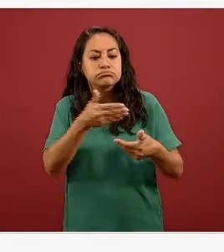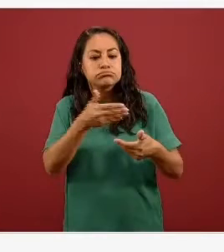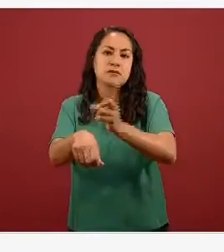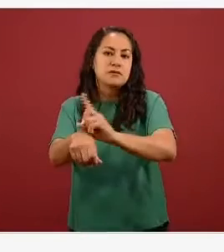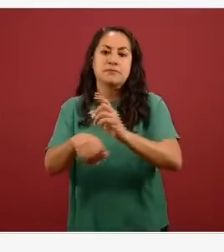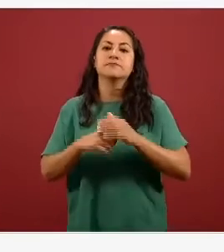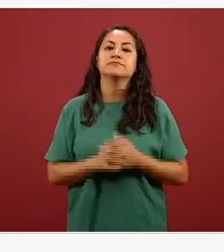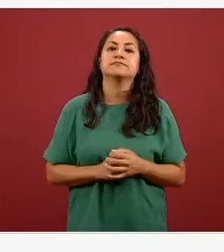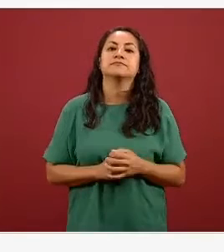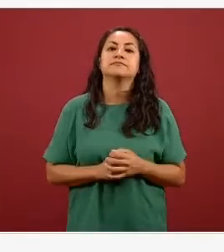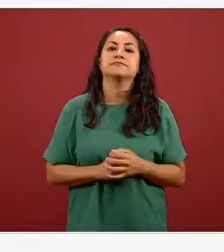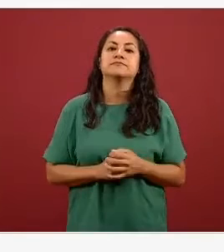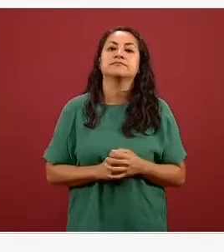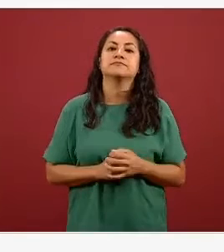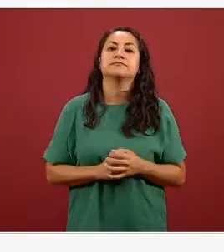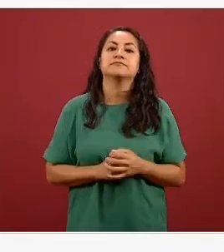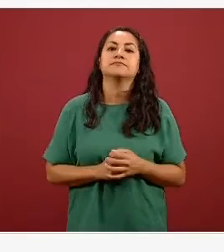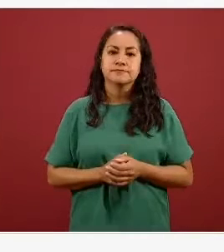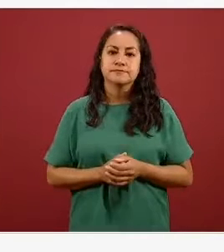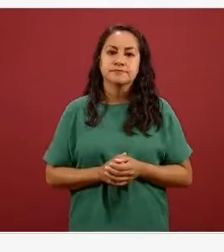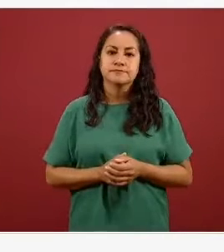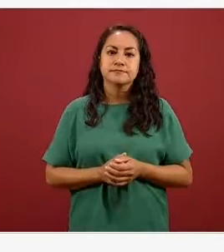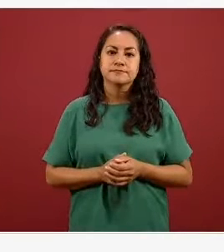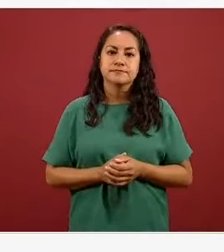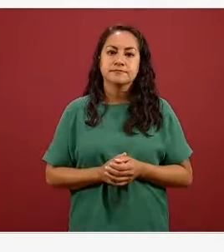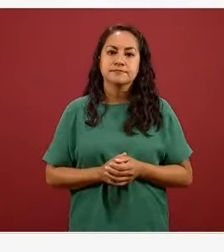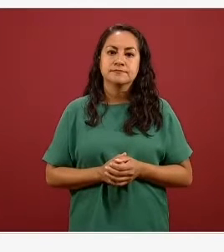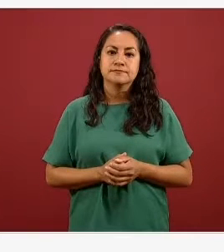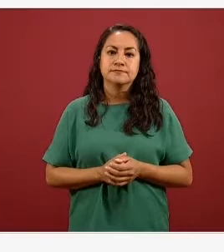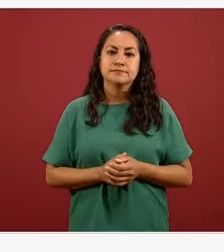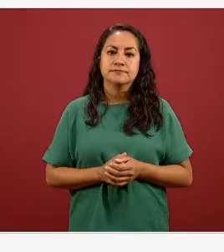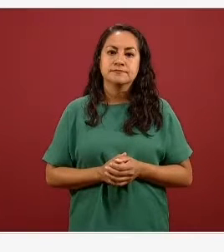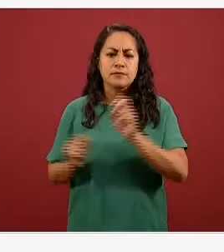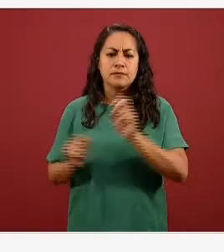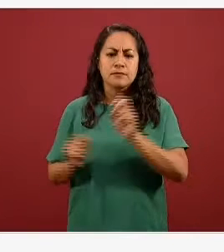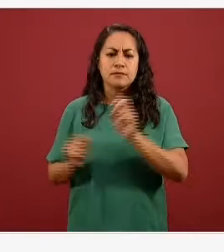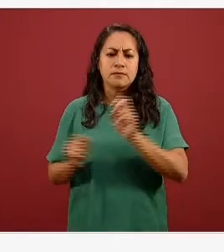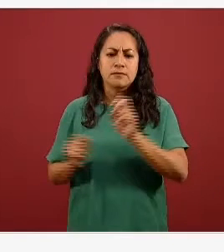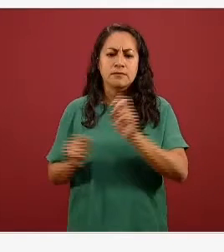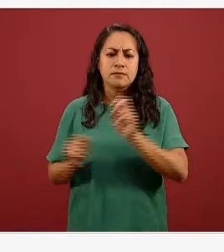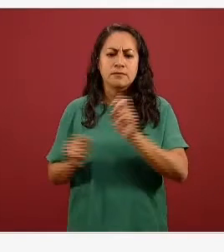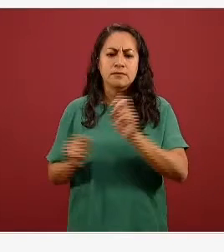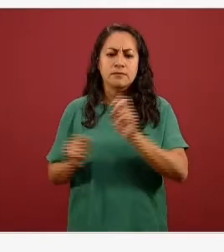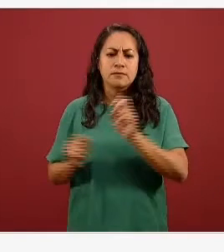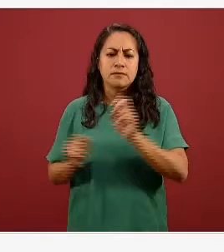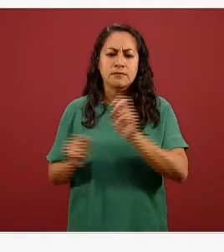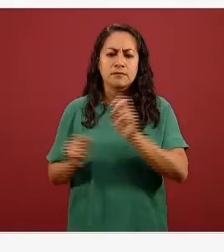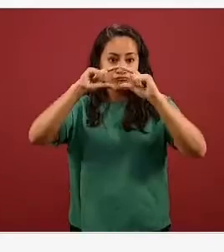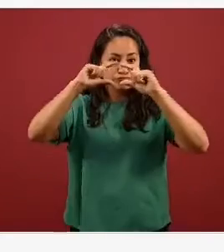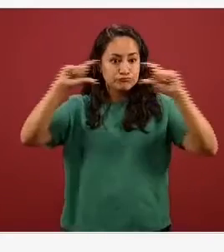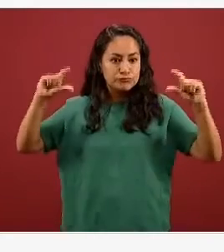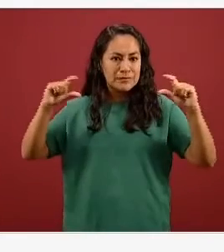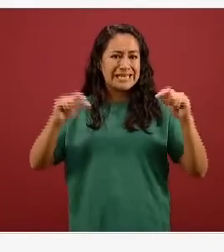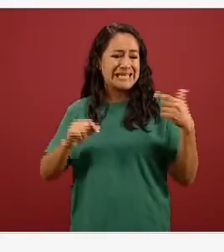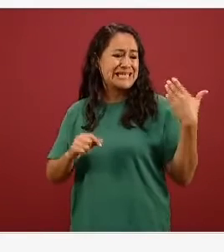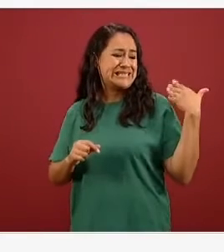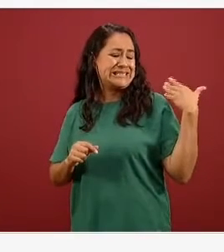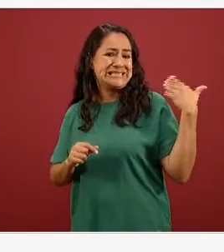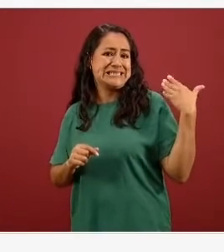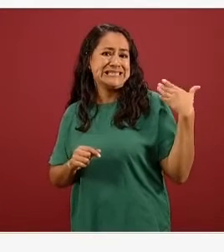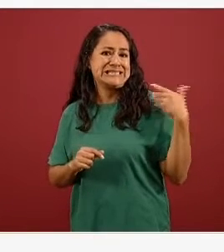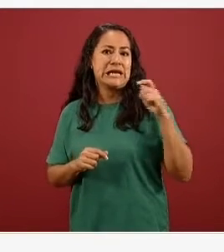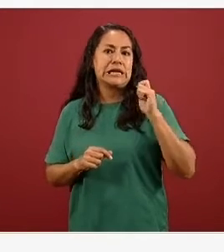hecho, las columnas amarillas superiores solamente se presentan en los últimos días, prácticamente no